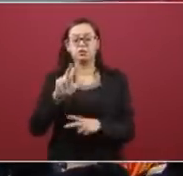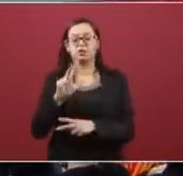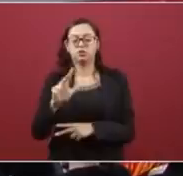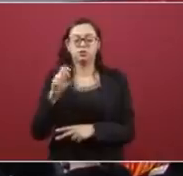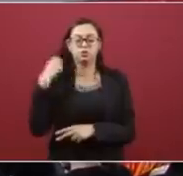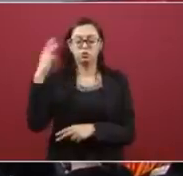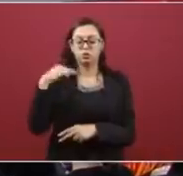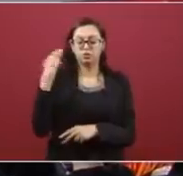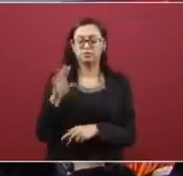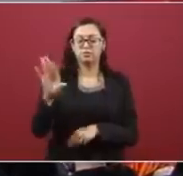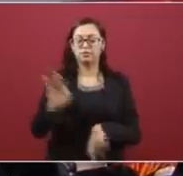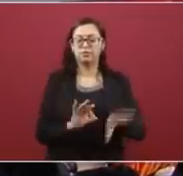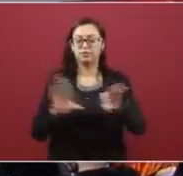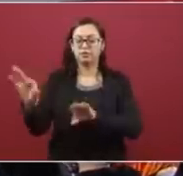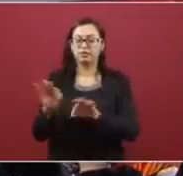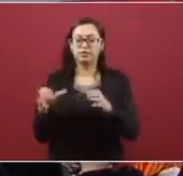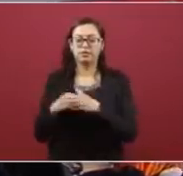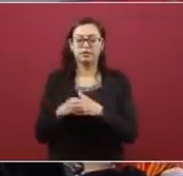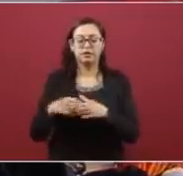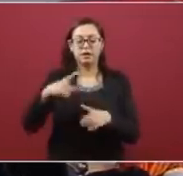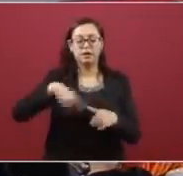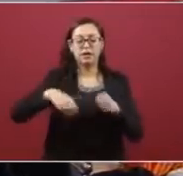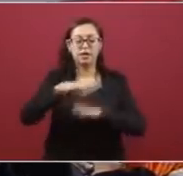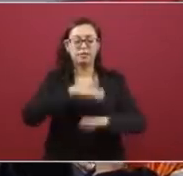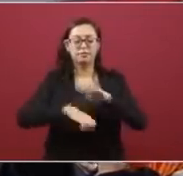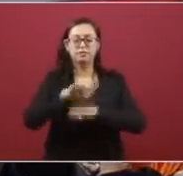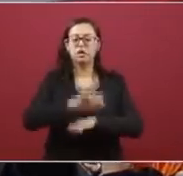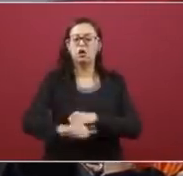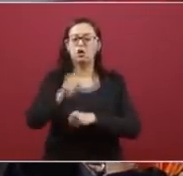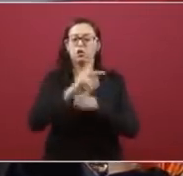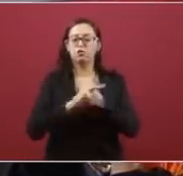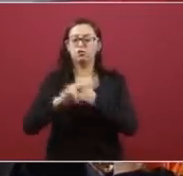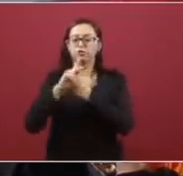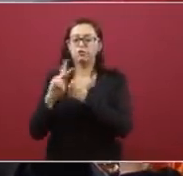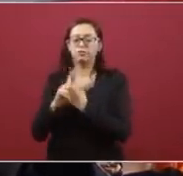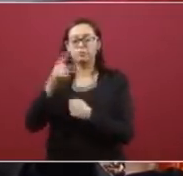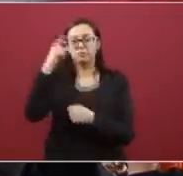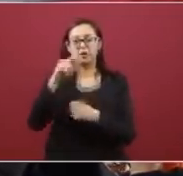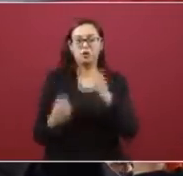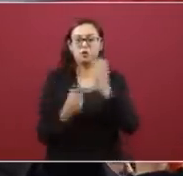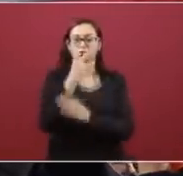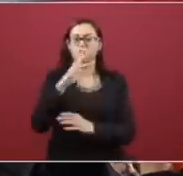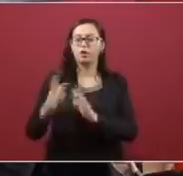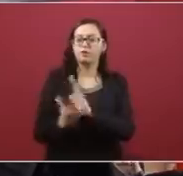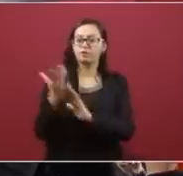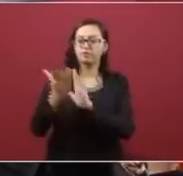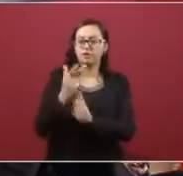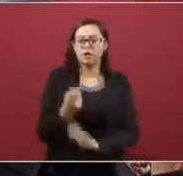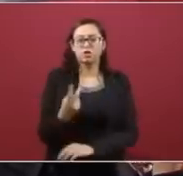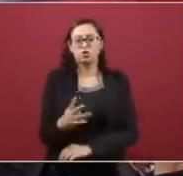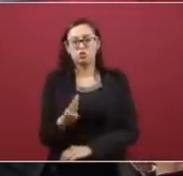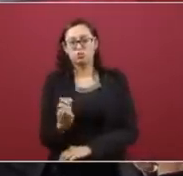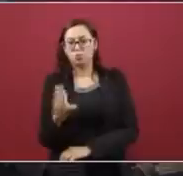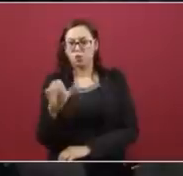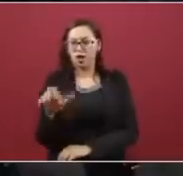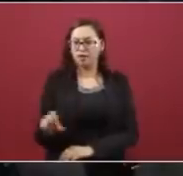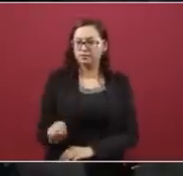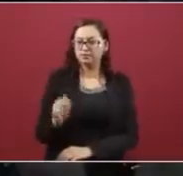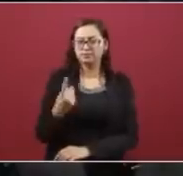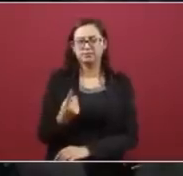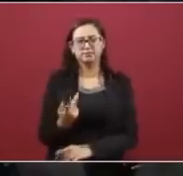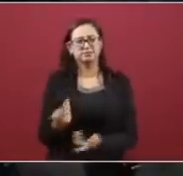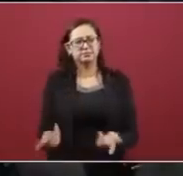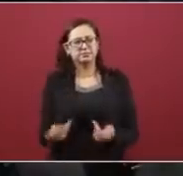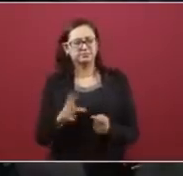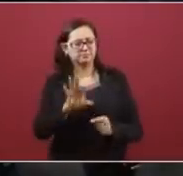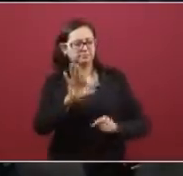seleccionados únicamente empresas extranjeras para la construcción de la refinería de Dos Bocas. Con